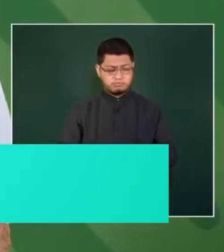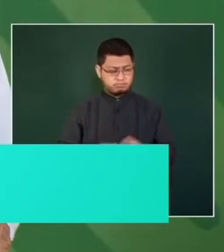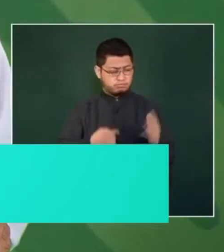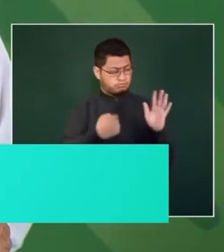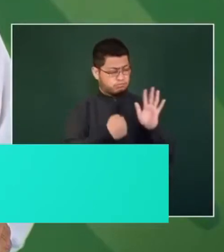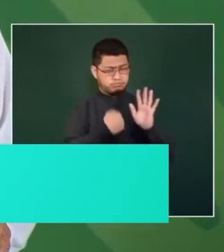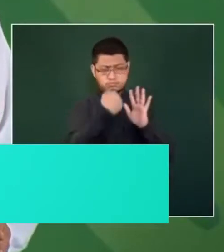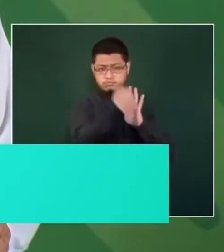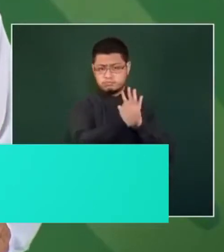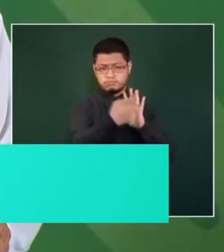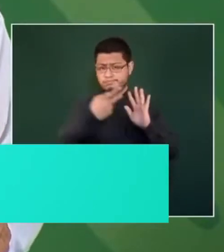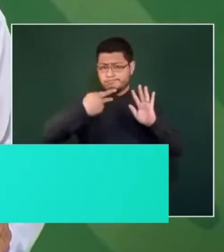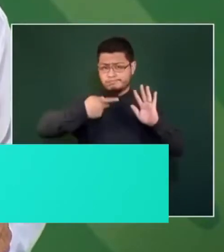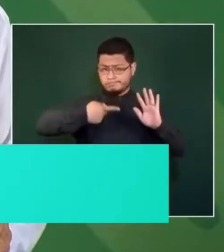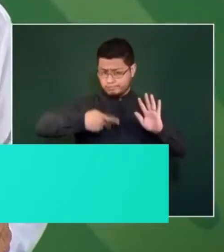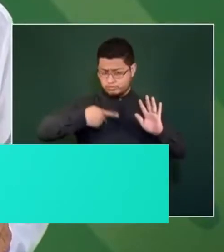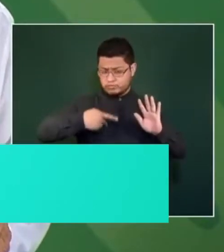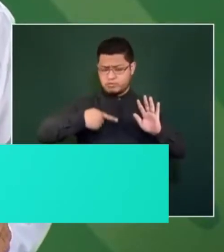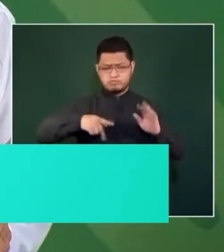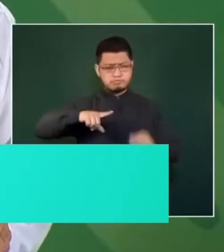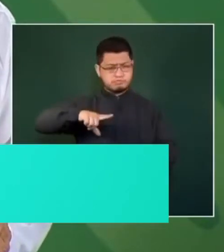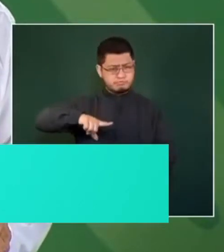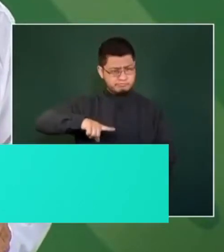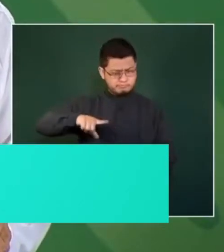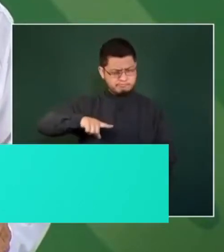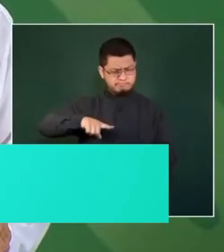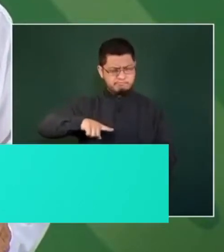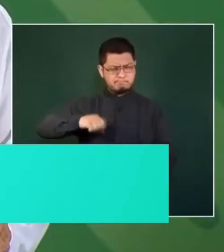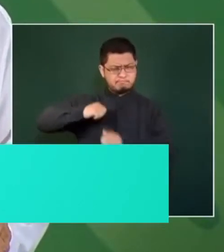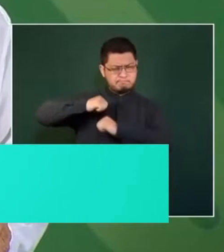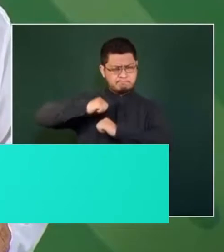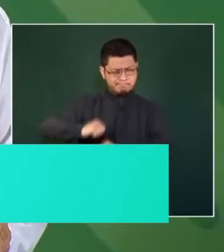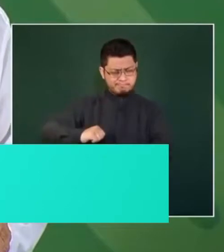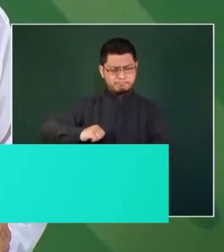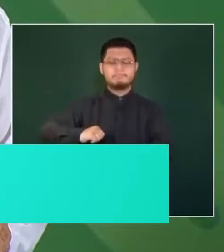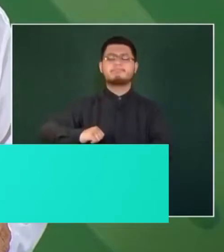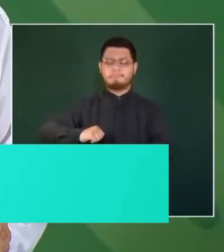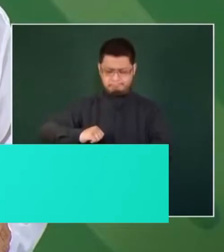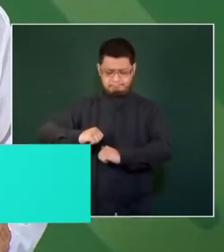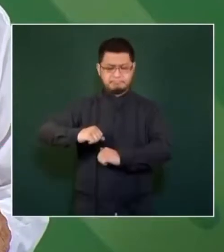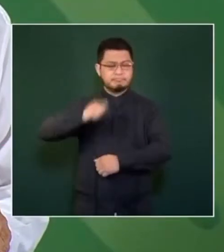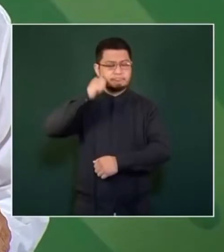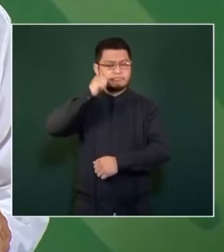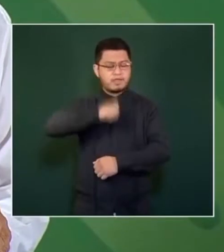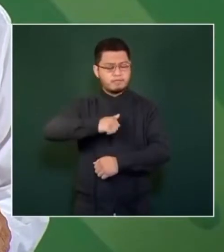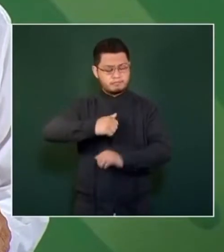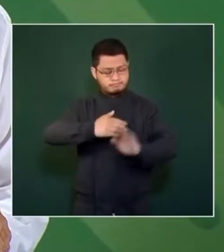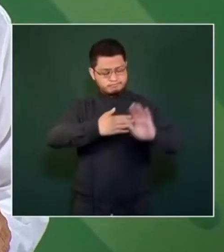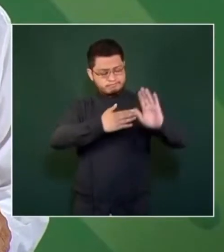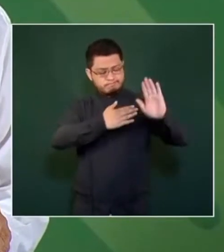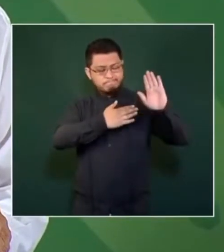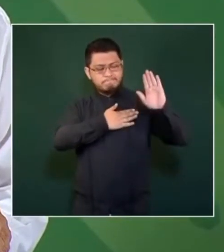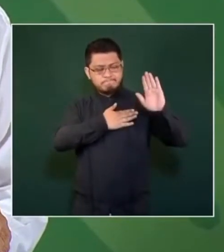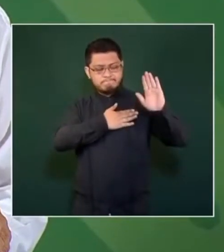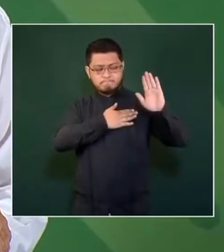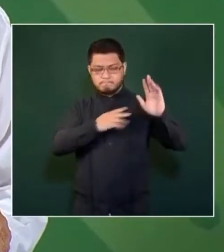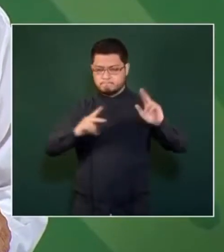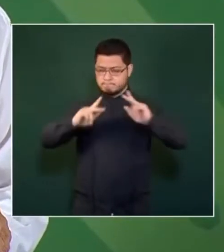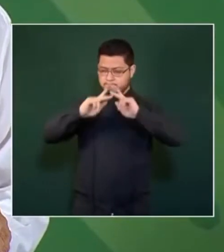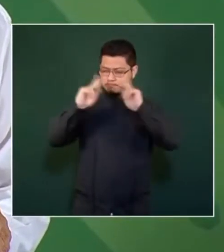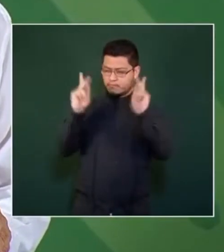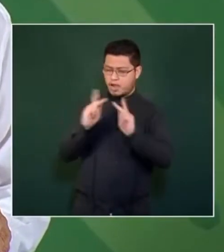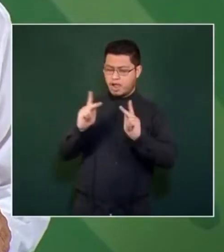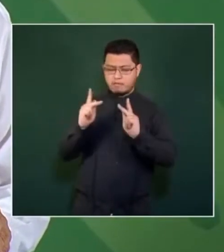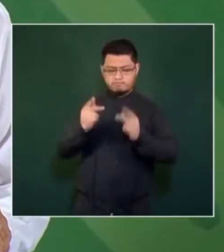de Yucatán han sabido garantizar la paz y la tranquilidad en el